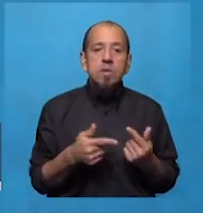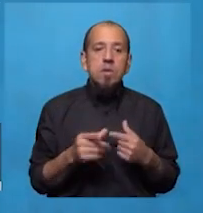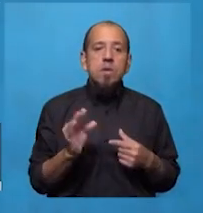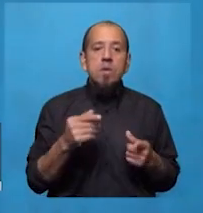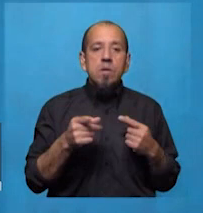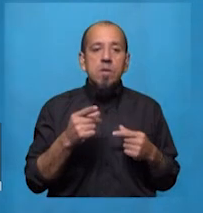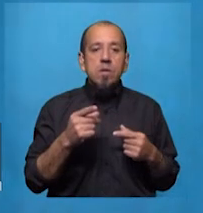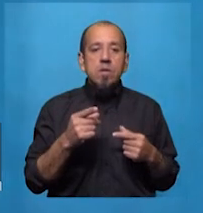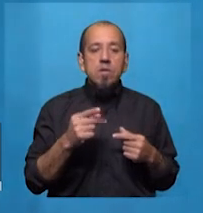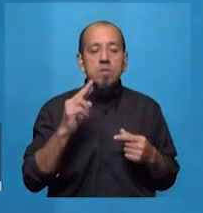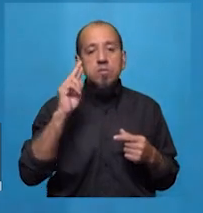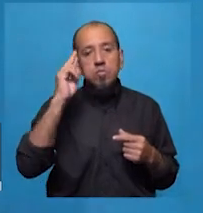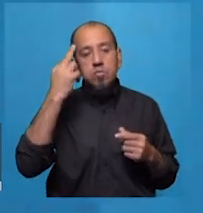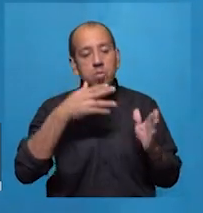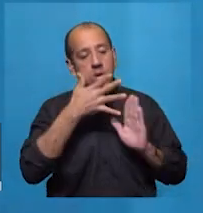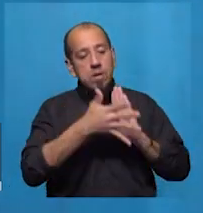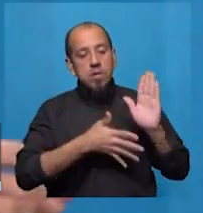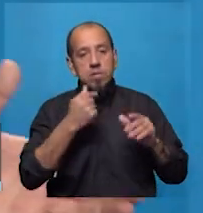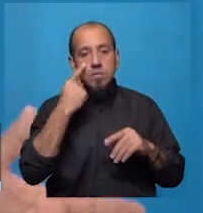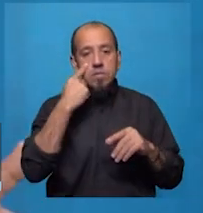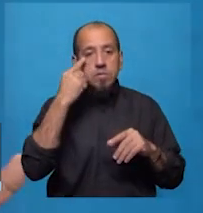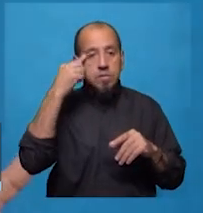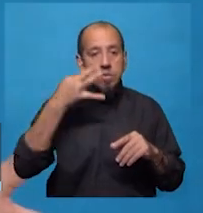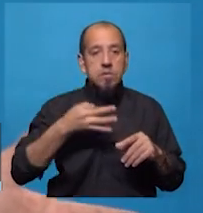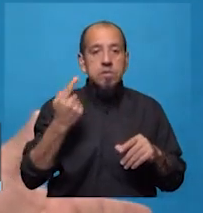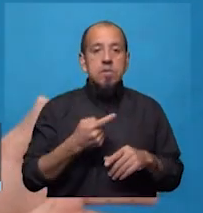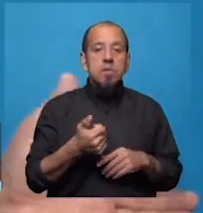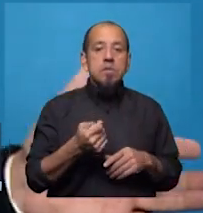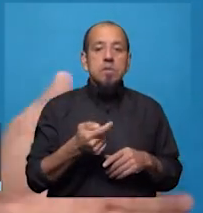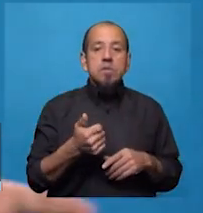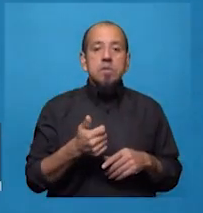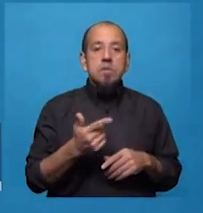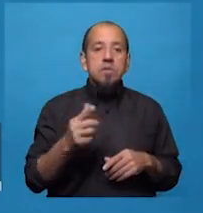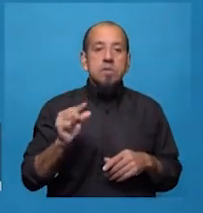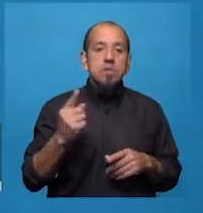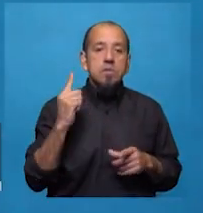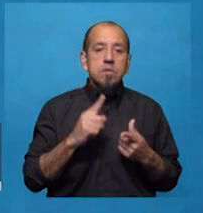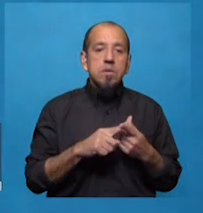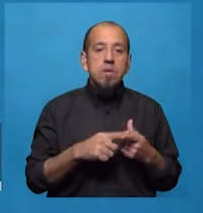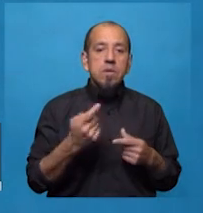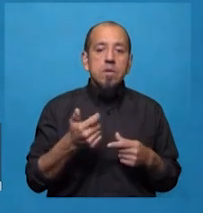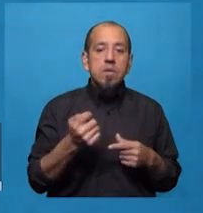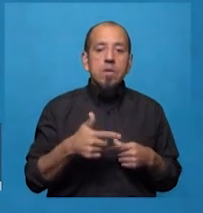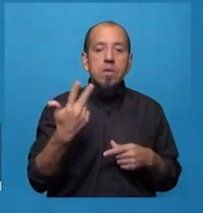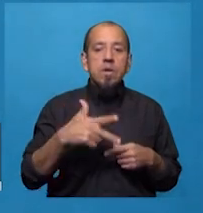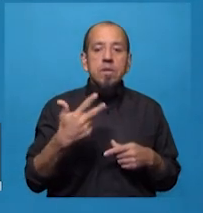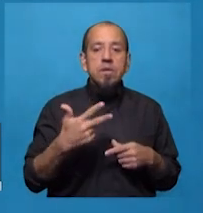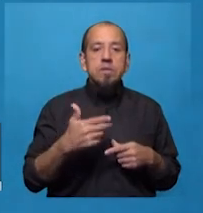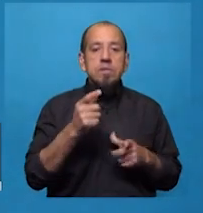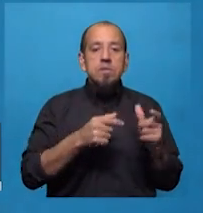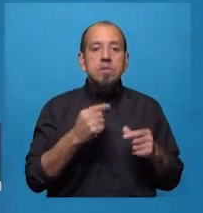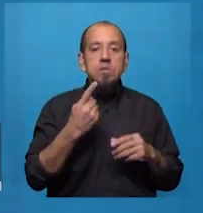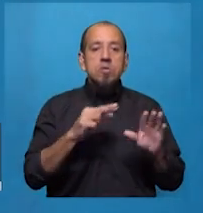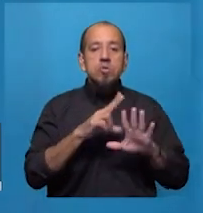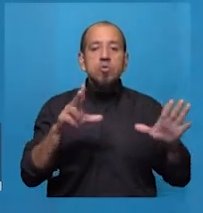todo el país con realidades muy distintas Como por ejemplo lo que pasó en Ribera hace poquito Rivera van 13 homicidios el año pasado fueron